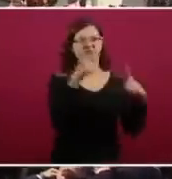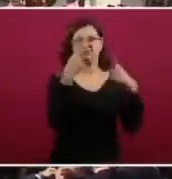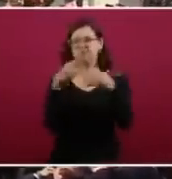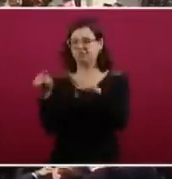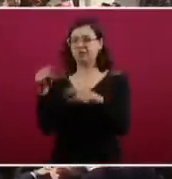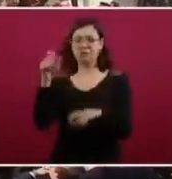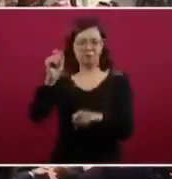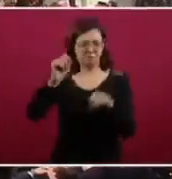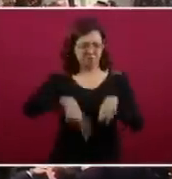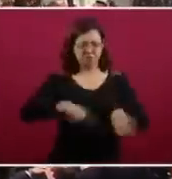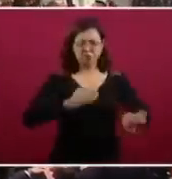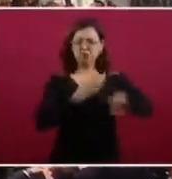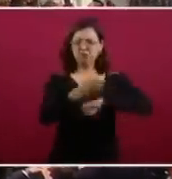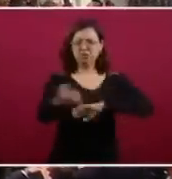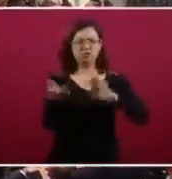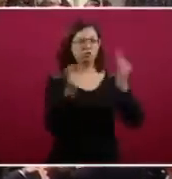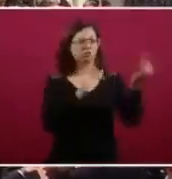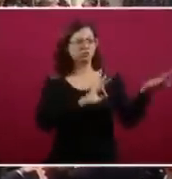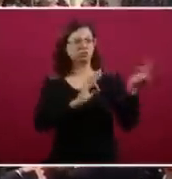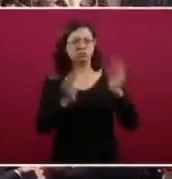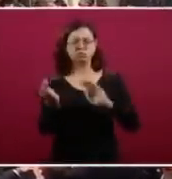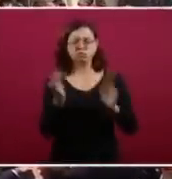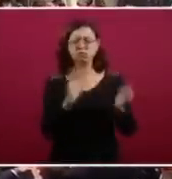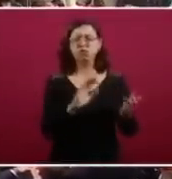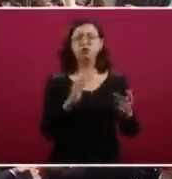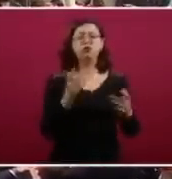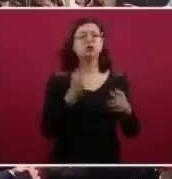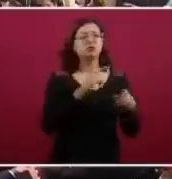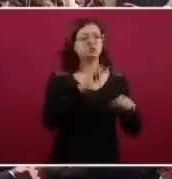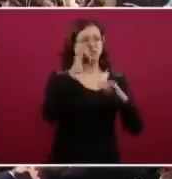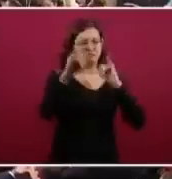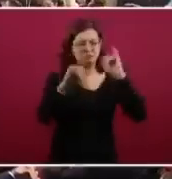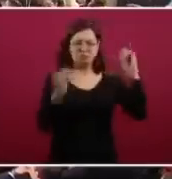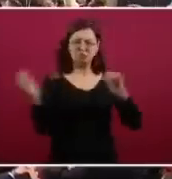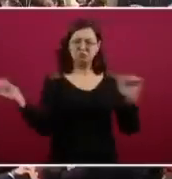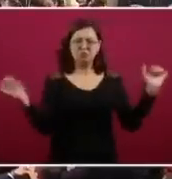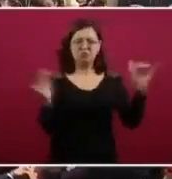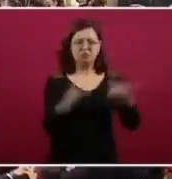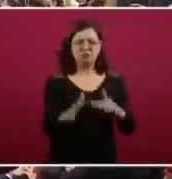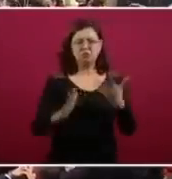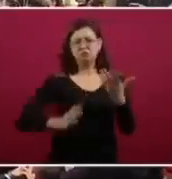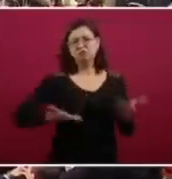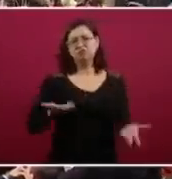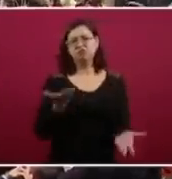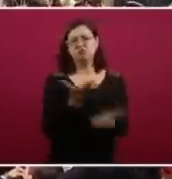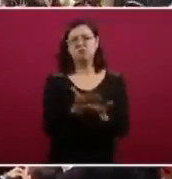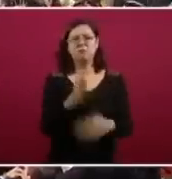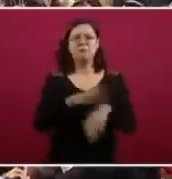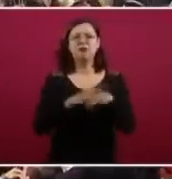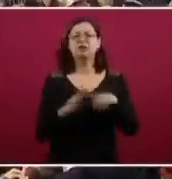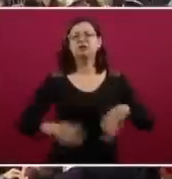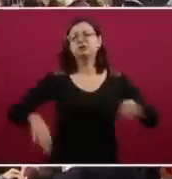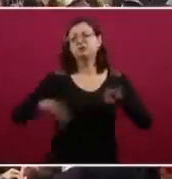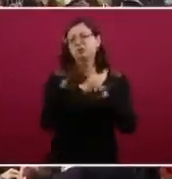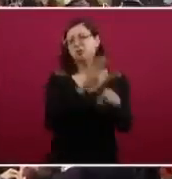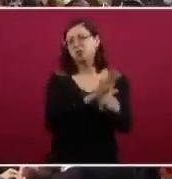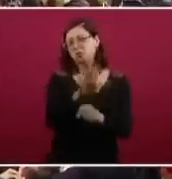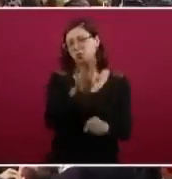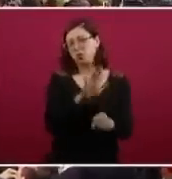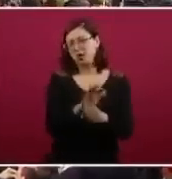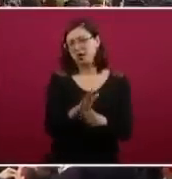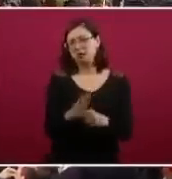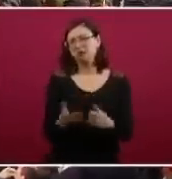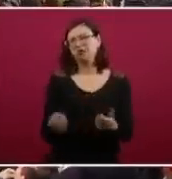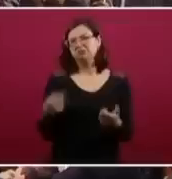de la propia entidad federativa, y ahí se manifestaron cuáles eran sus prioridades en